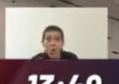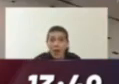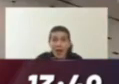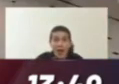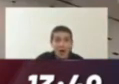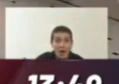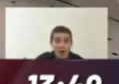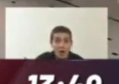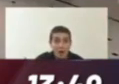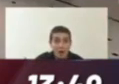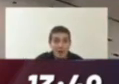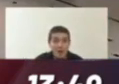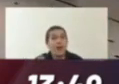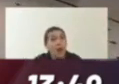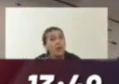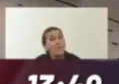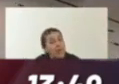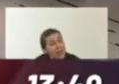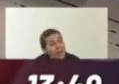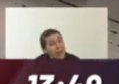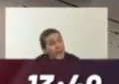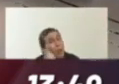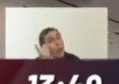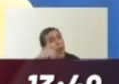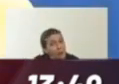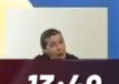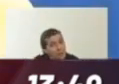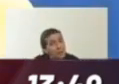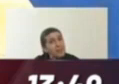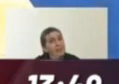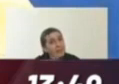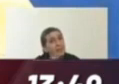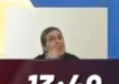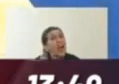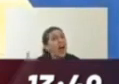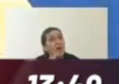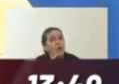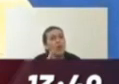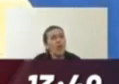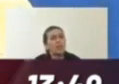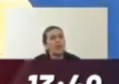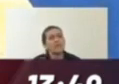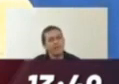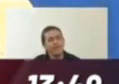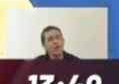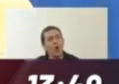Y los estoy convocando otra vez más a que lo hagamos por decisión propia.